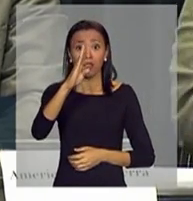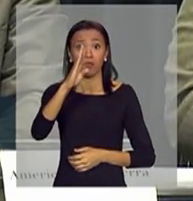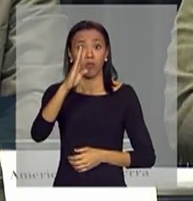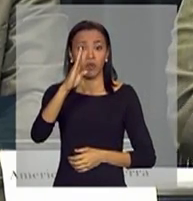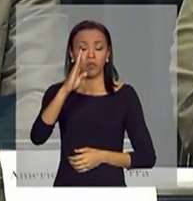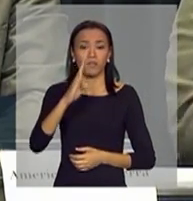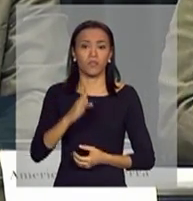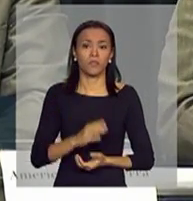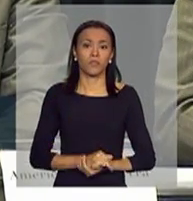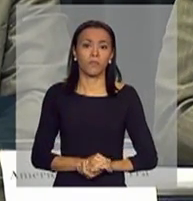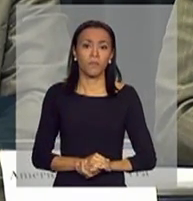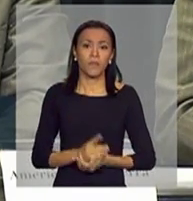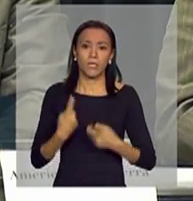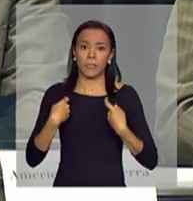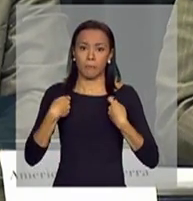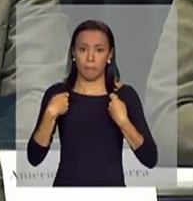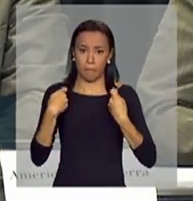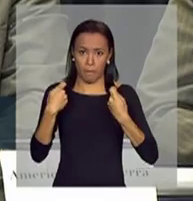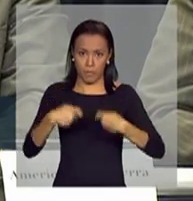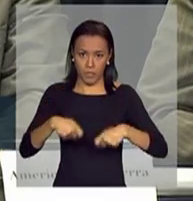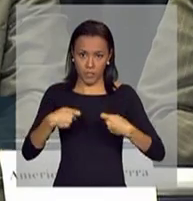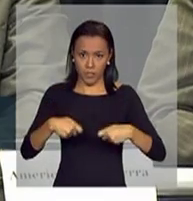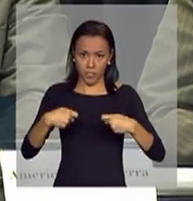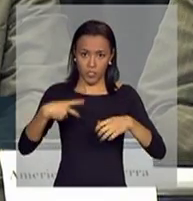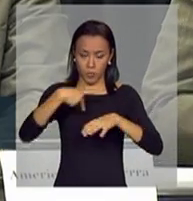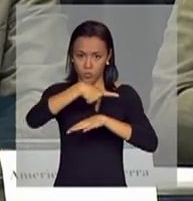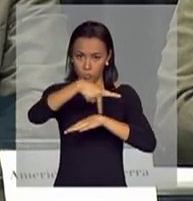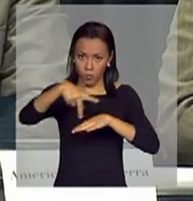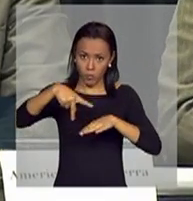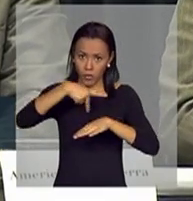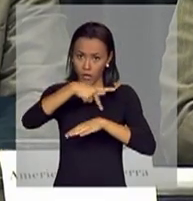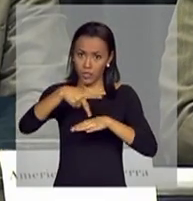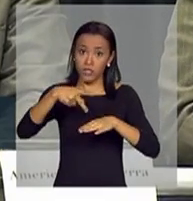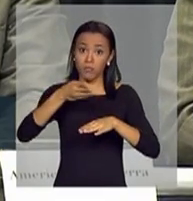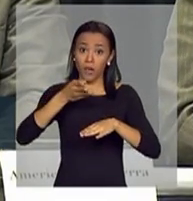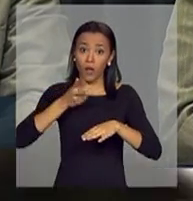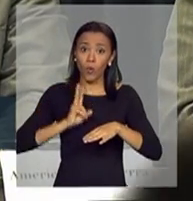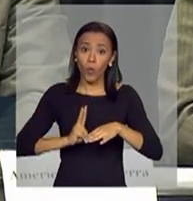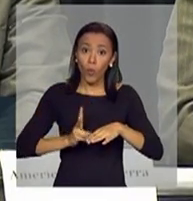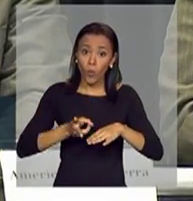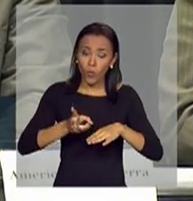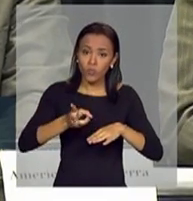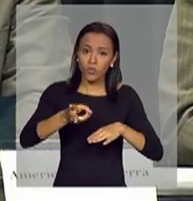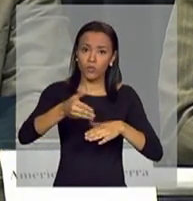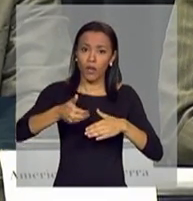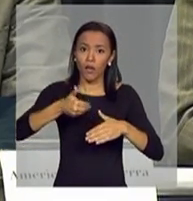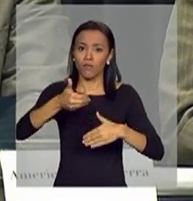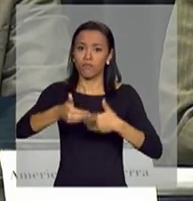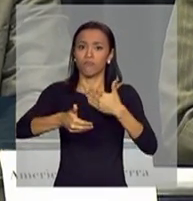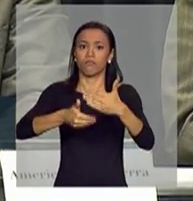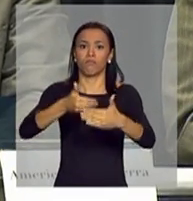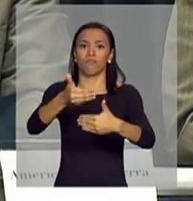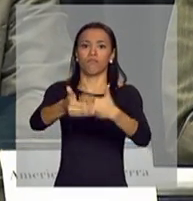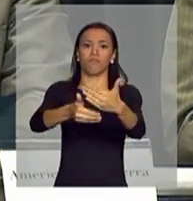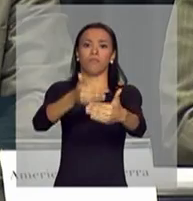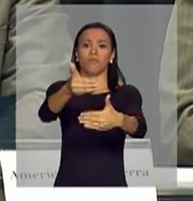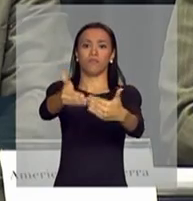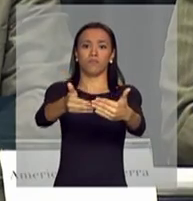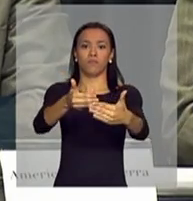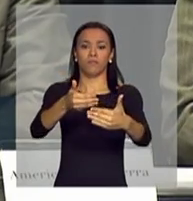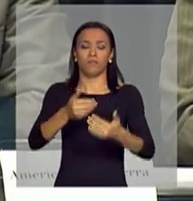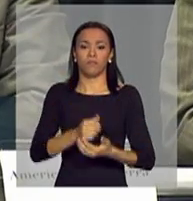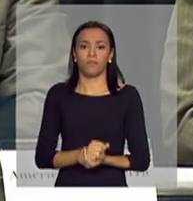cultural que necesita el país para seguir avanzando hacia un desarrollo realmente mucho más